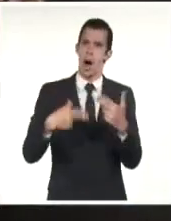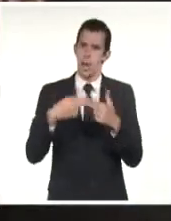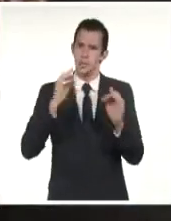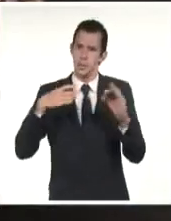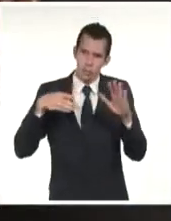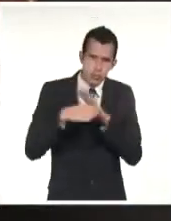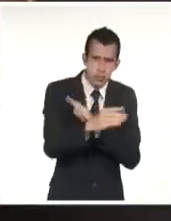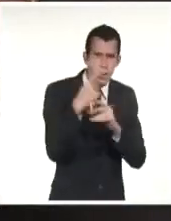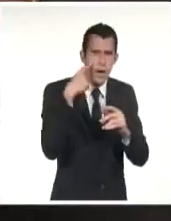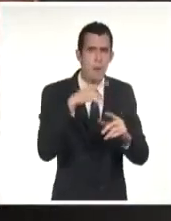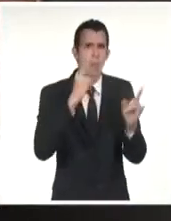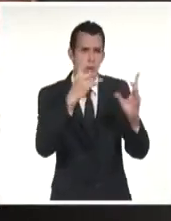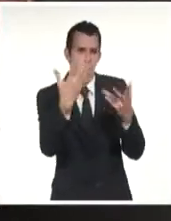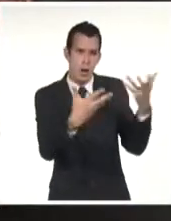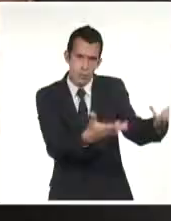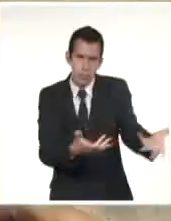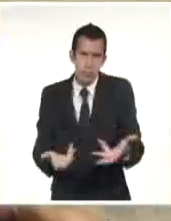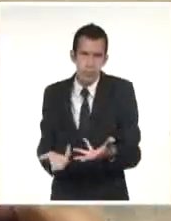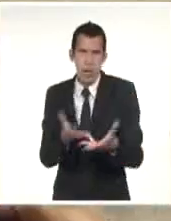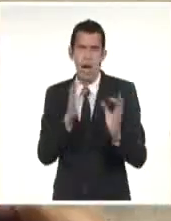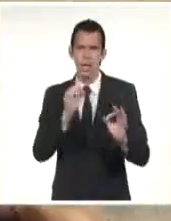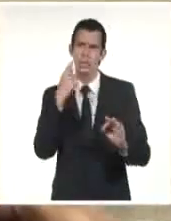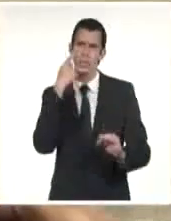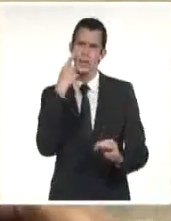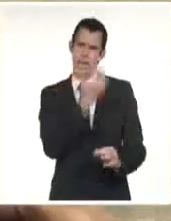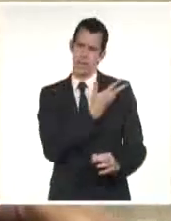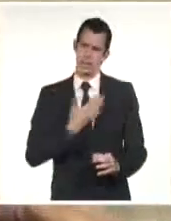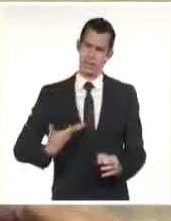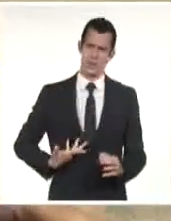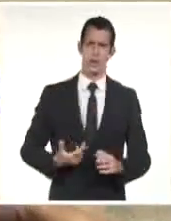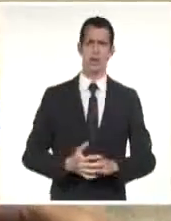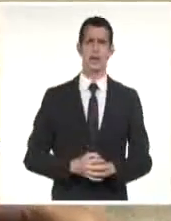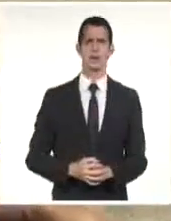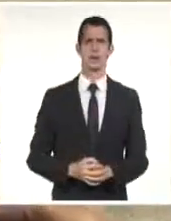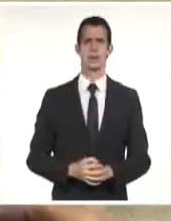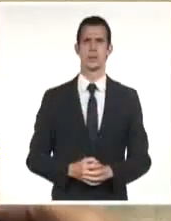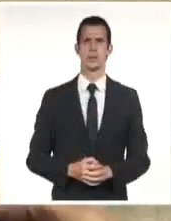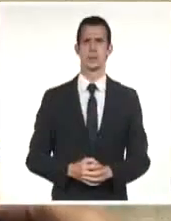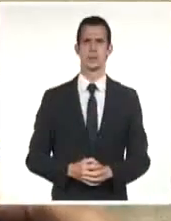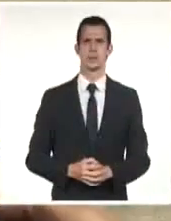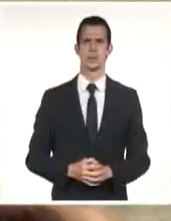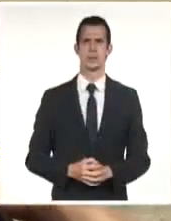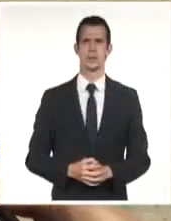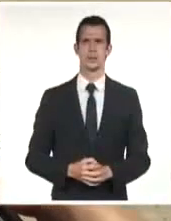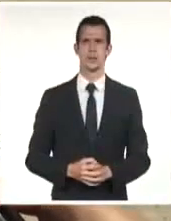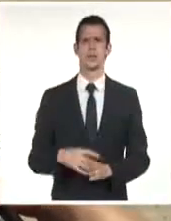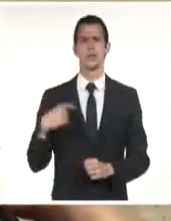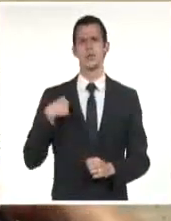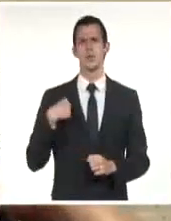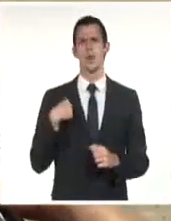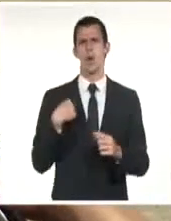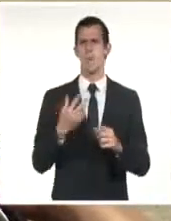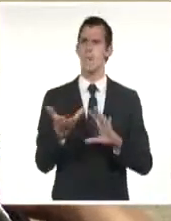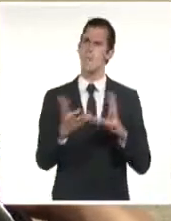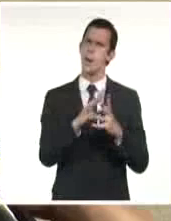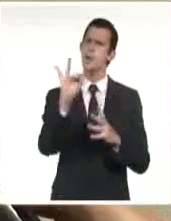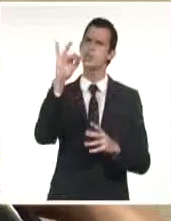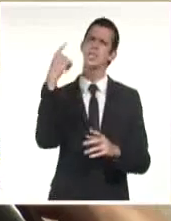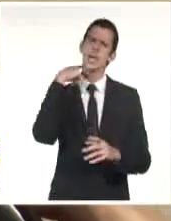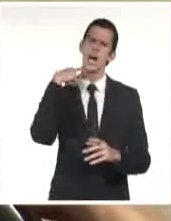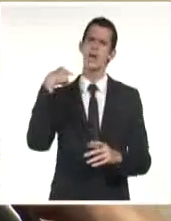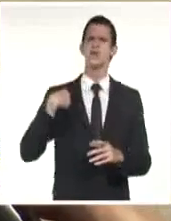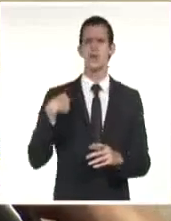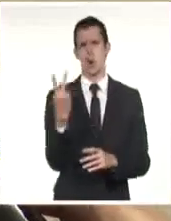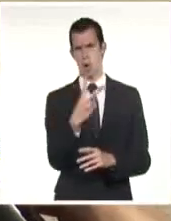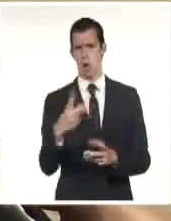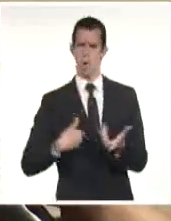del humanismo de los cubanos. Tanto en la Cruz Roja como los bomberos, en ambos lugares soy voluntario, llevo ya más de 7 años en la Cruz Roja. Y desde chiquito